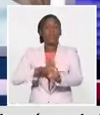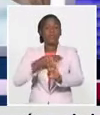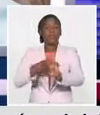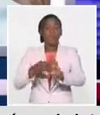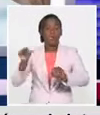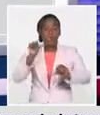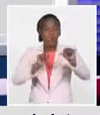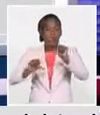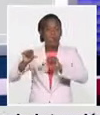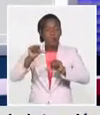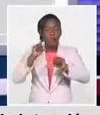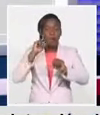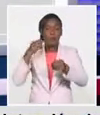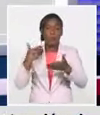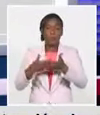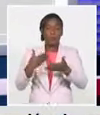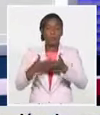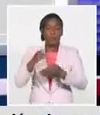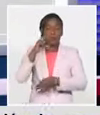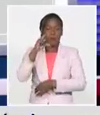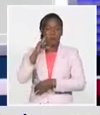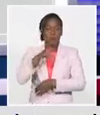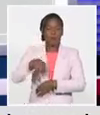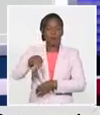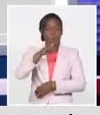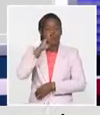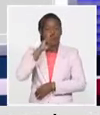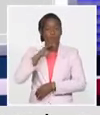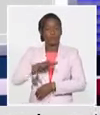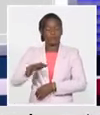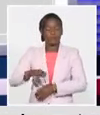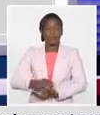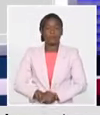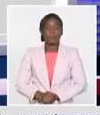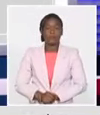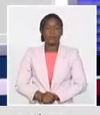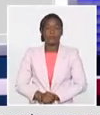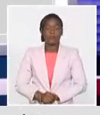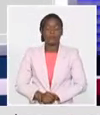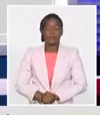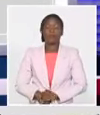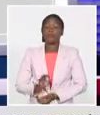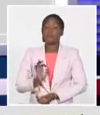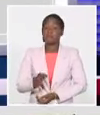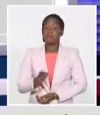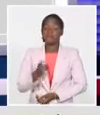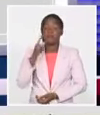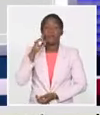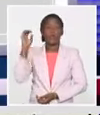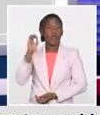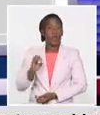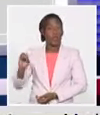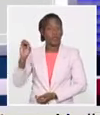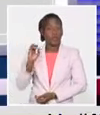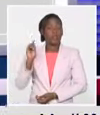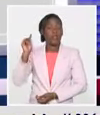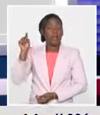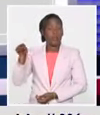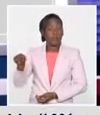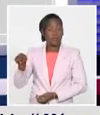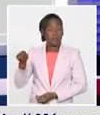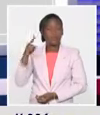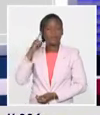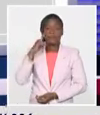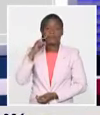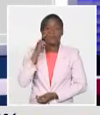clínico. Estamos hablando del oriente del país, donde se encuentra nuestro candidato vacunal Abdala, en